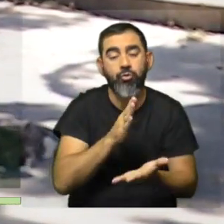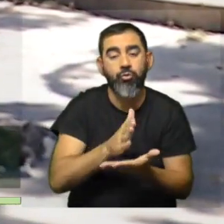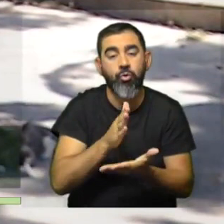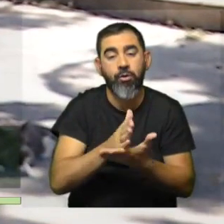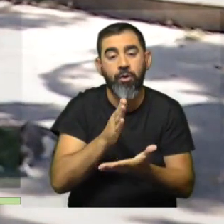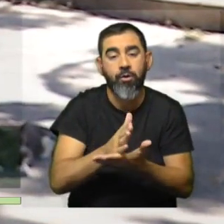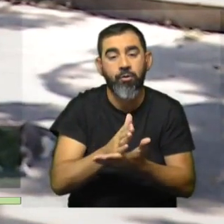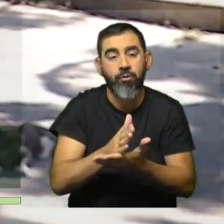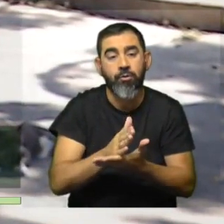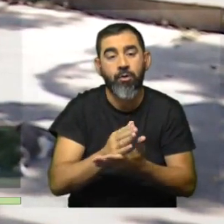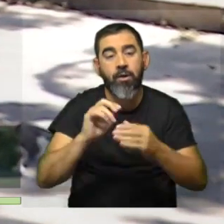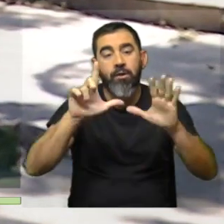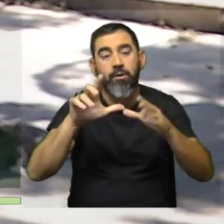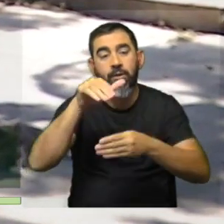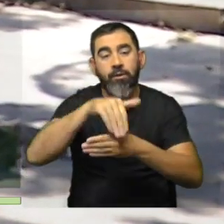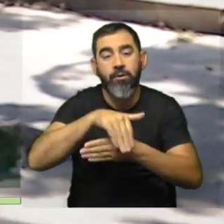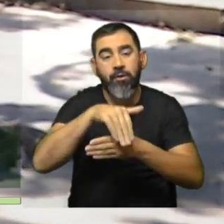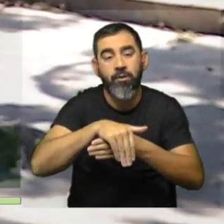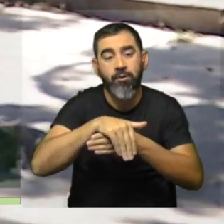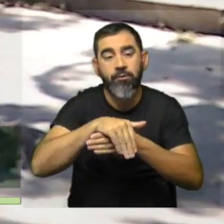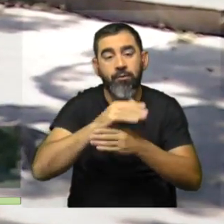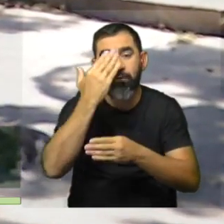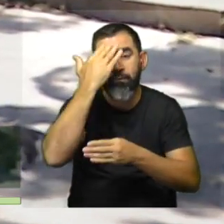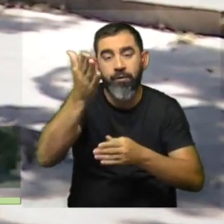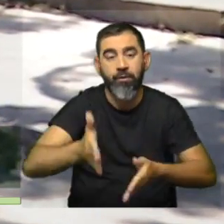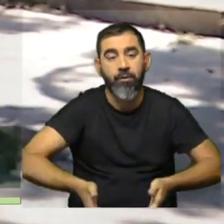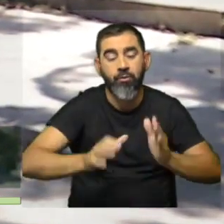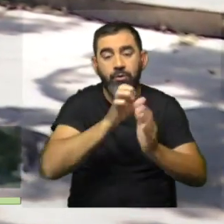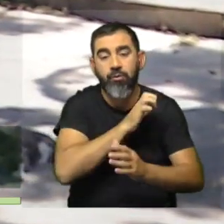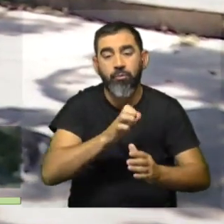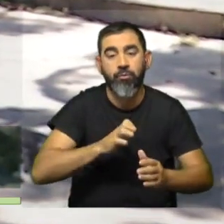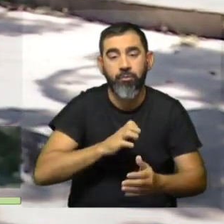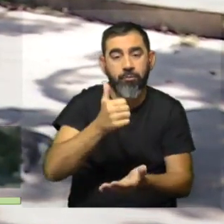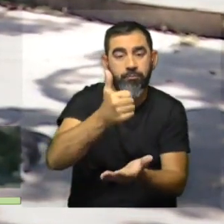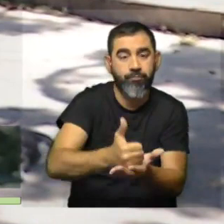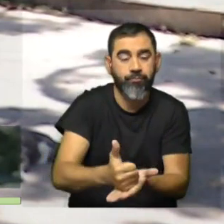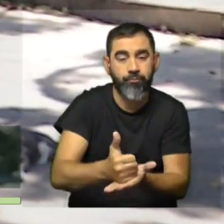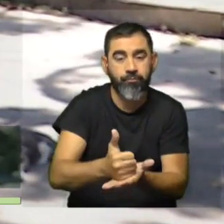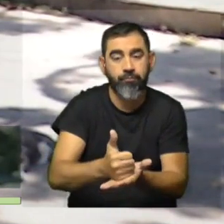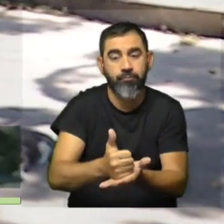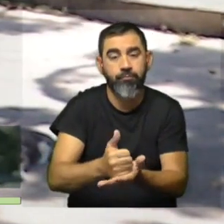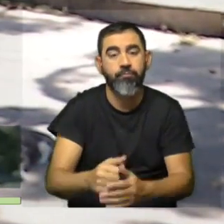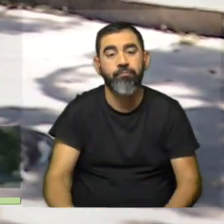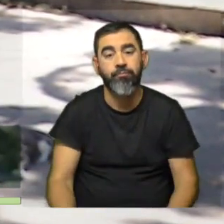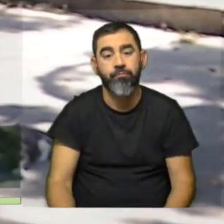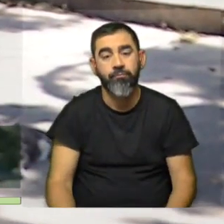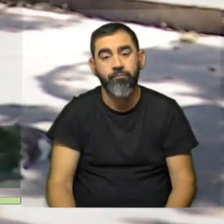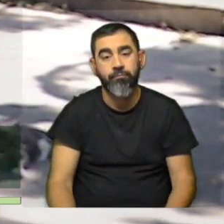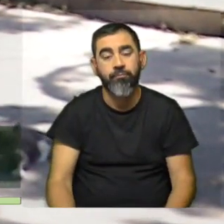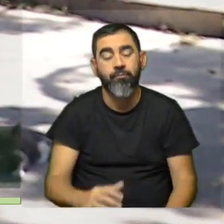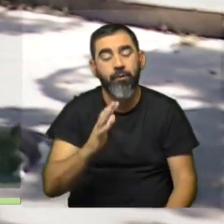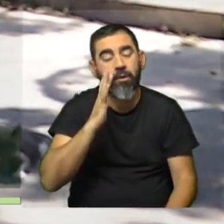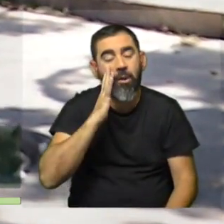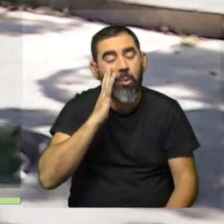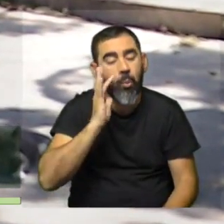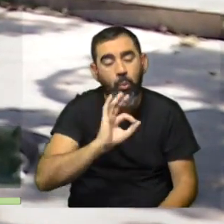solidarios, a las 19 horas nos vamos a instalar frente a Torre Ejecutiva con la última medida o